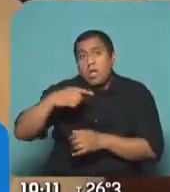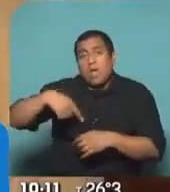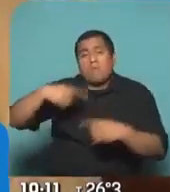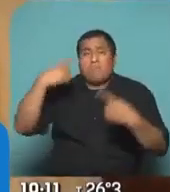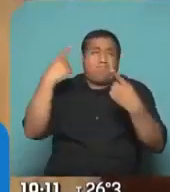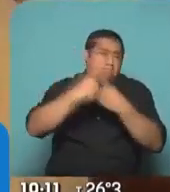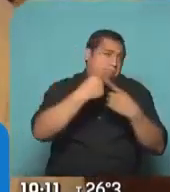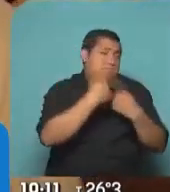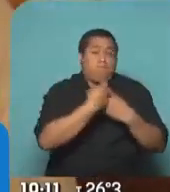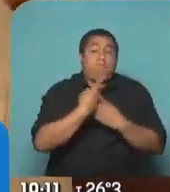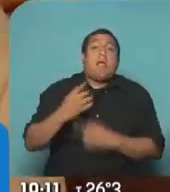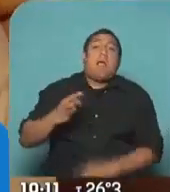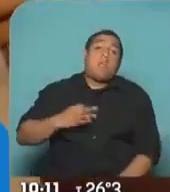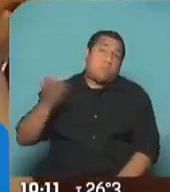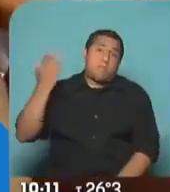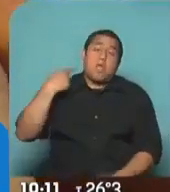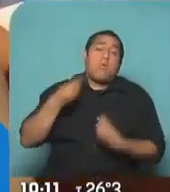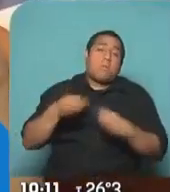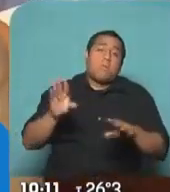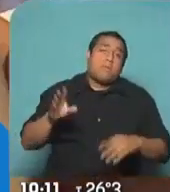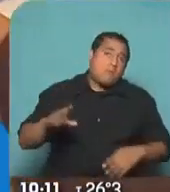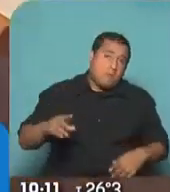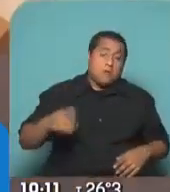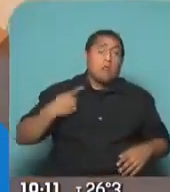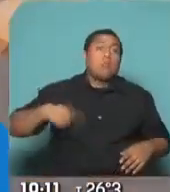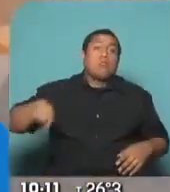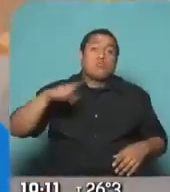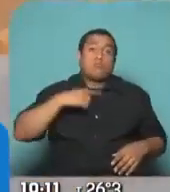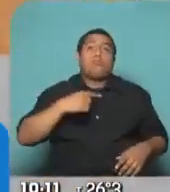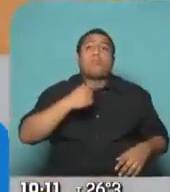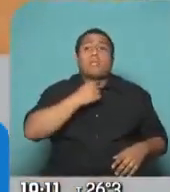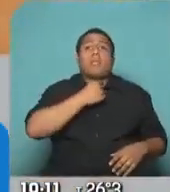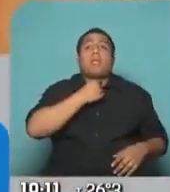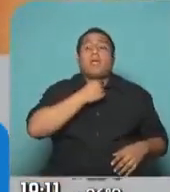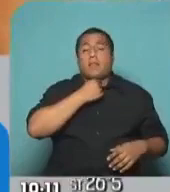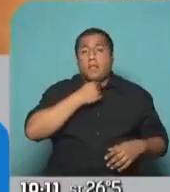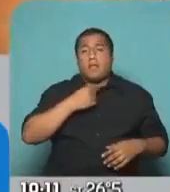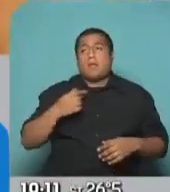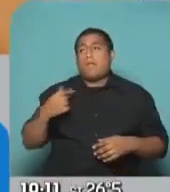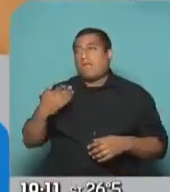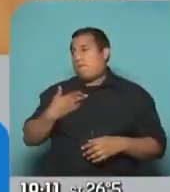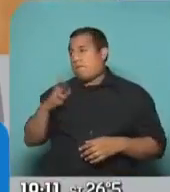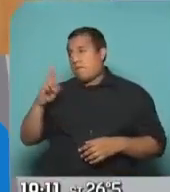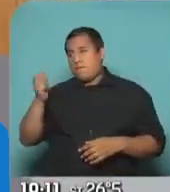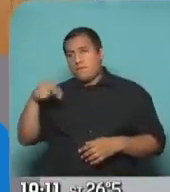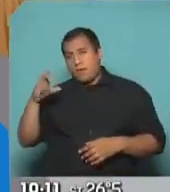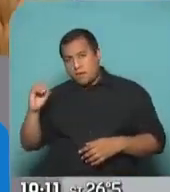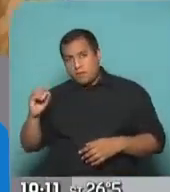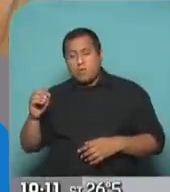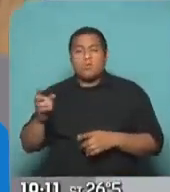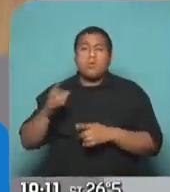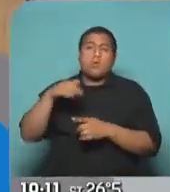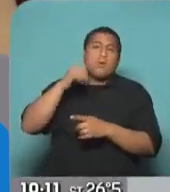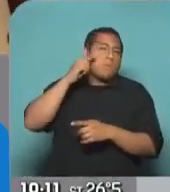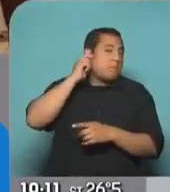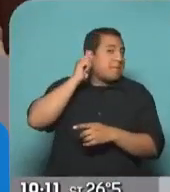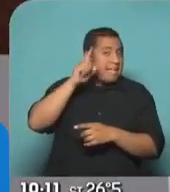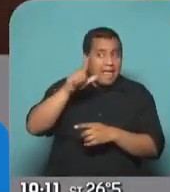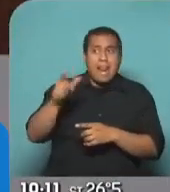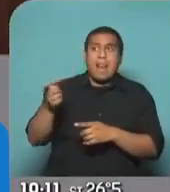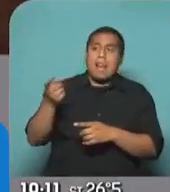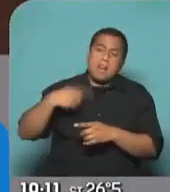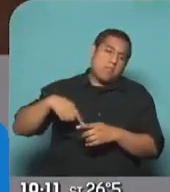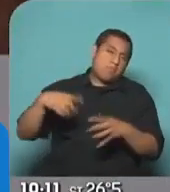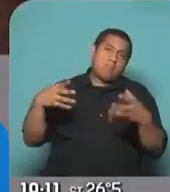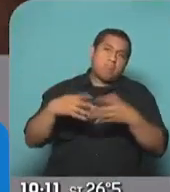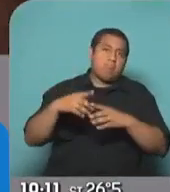hace el año pasado cuando nosotros, Carlos Franco, yo y Miguel Ángel Bustinduy, éramos consejo directivo acá de la